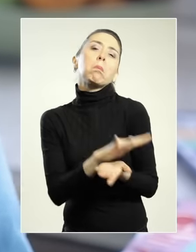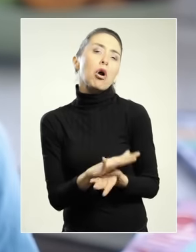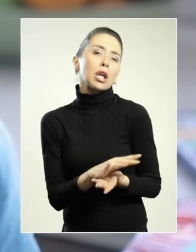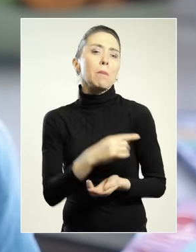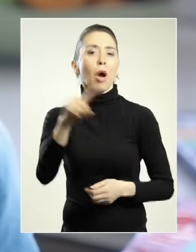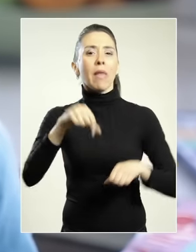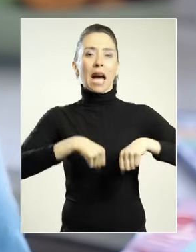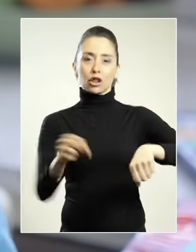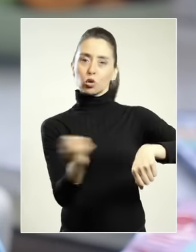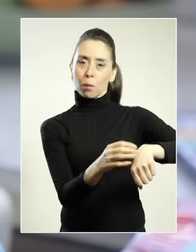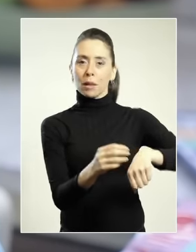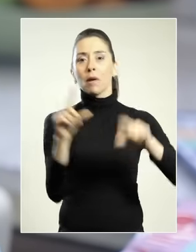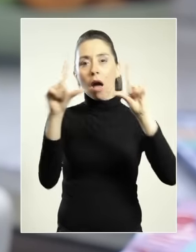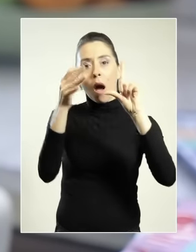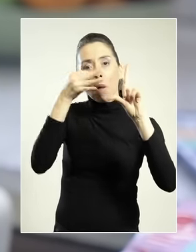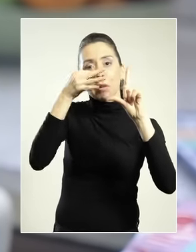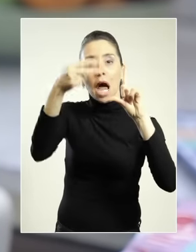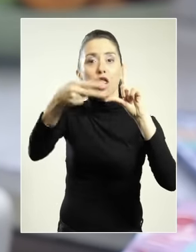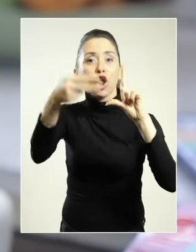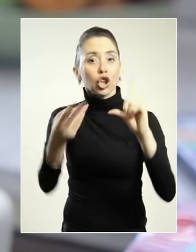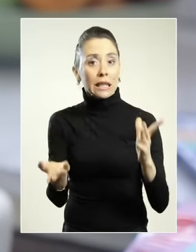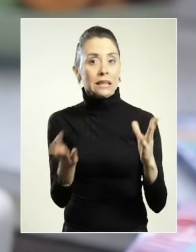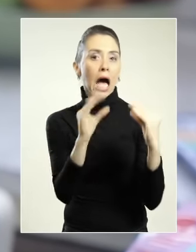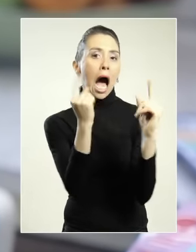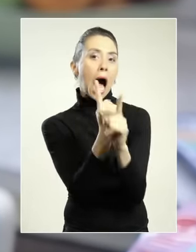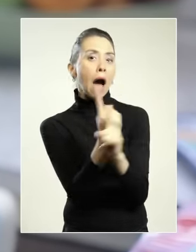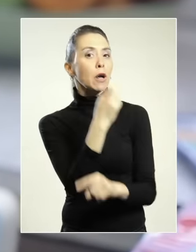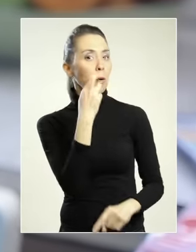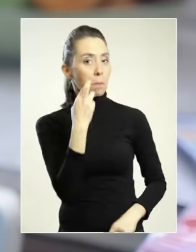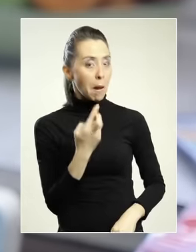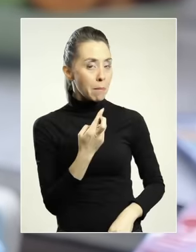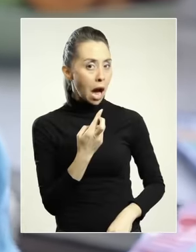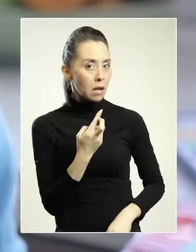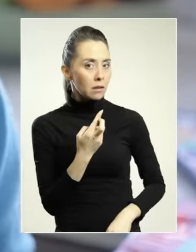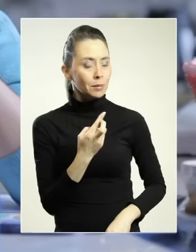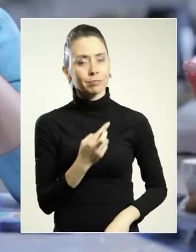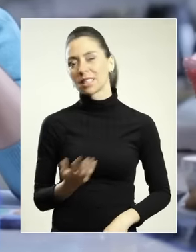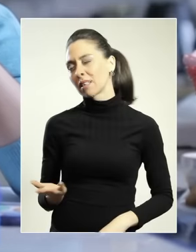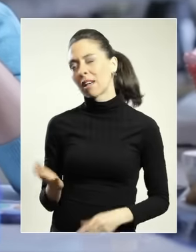ejemplo, ir al supermercado, ver las noticias o, por último, hablar con el papá.